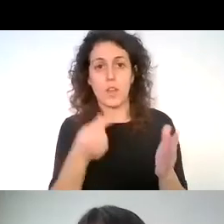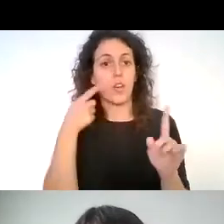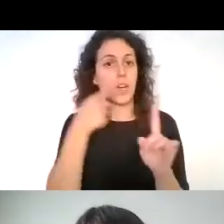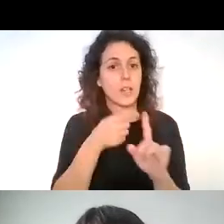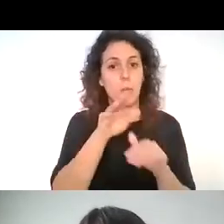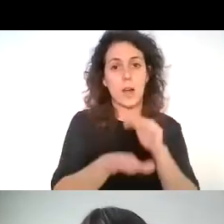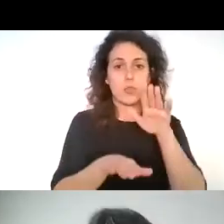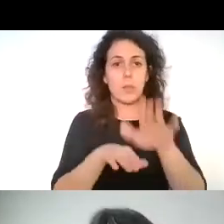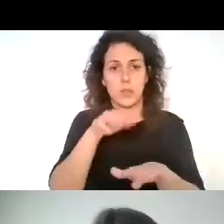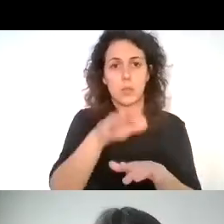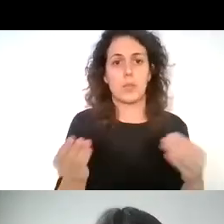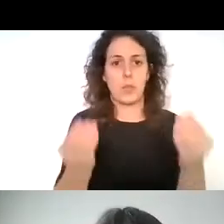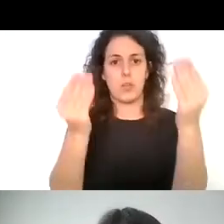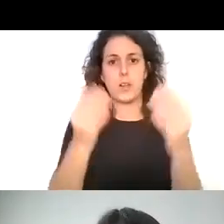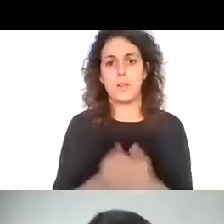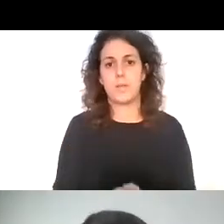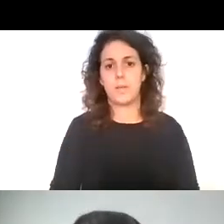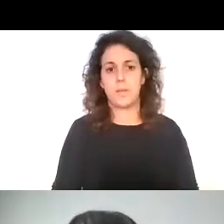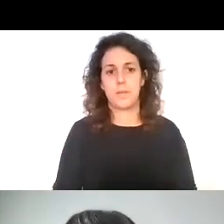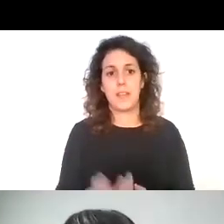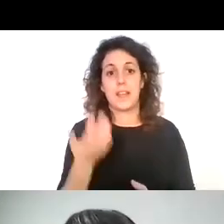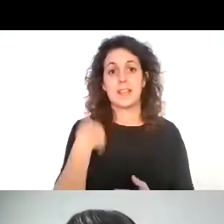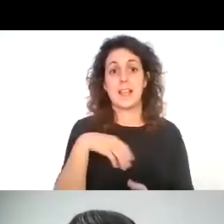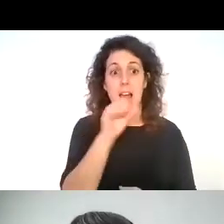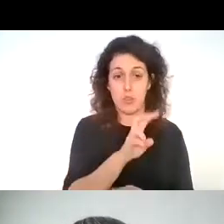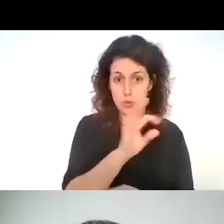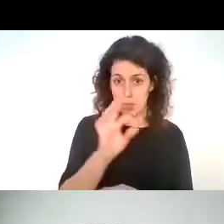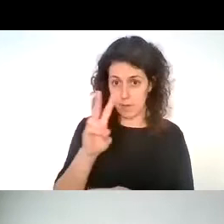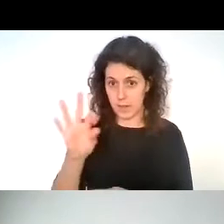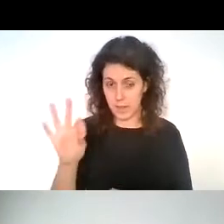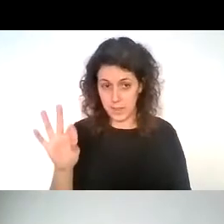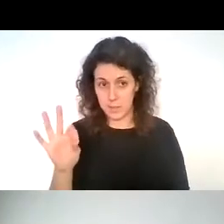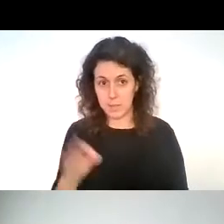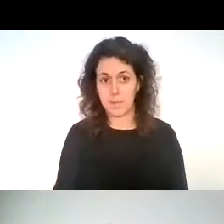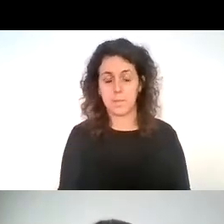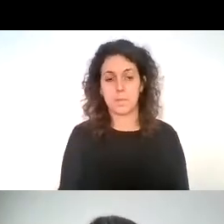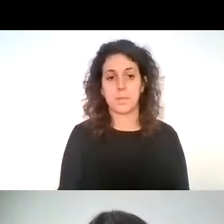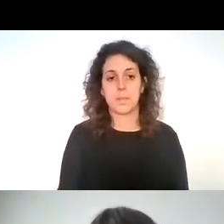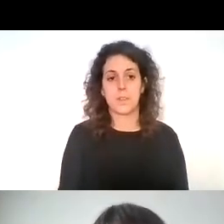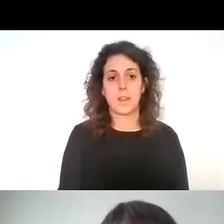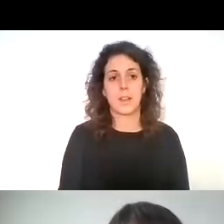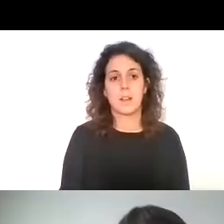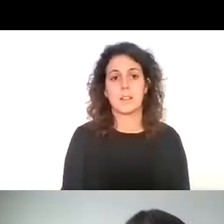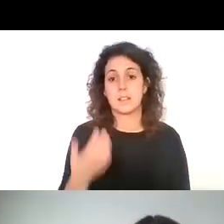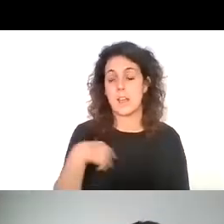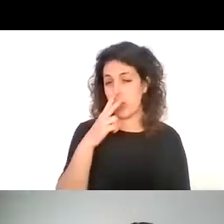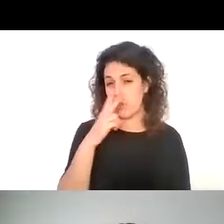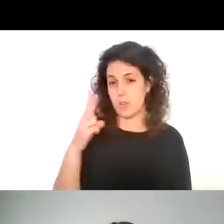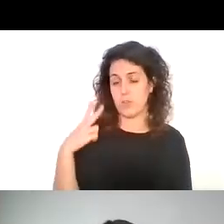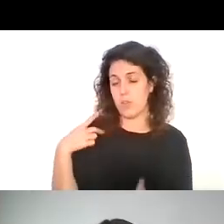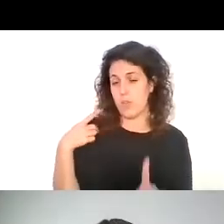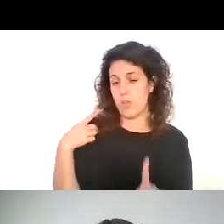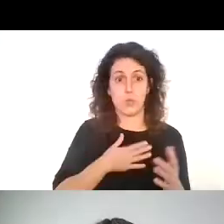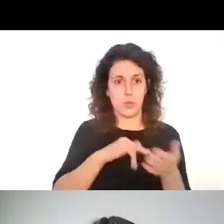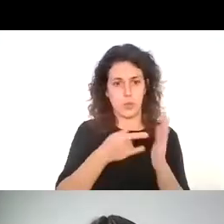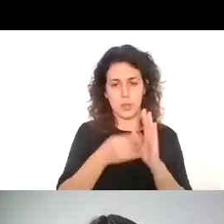hacia adelante. Ya nos encontramos en 2020, todos estos años nos han servido para estructurar un poco el